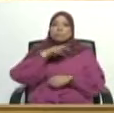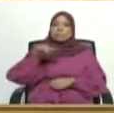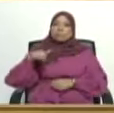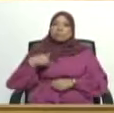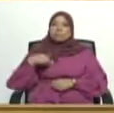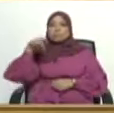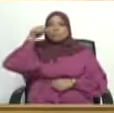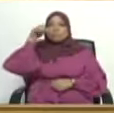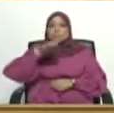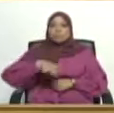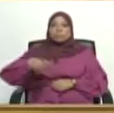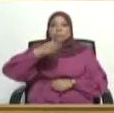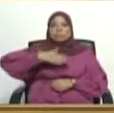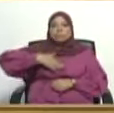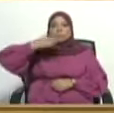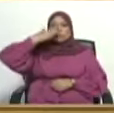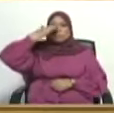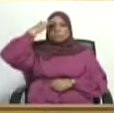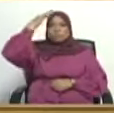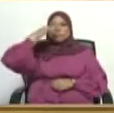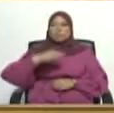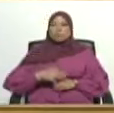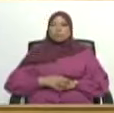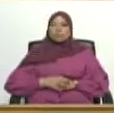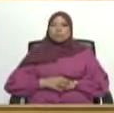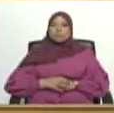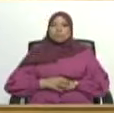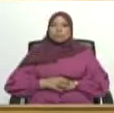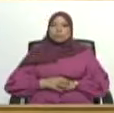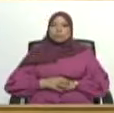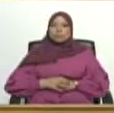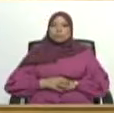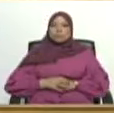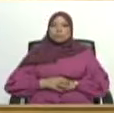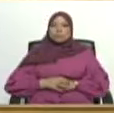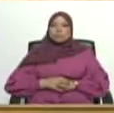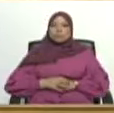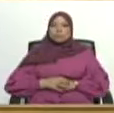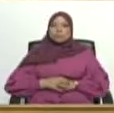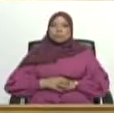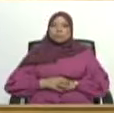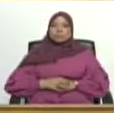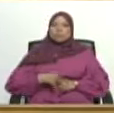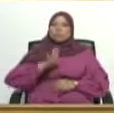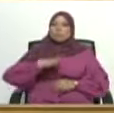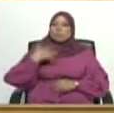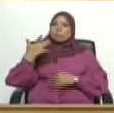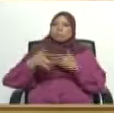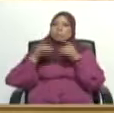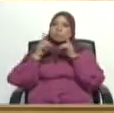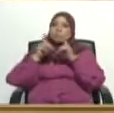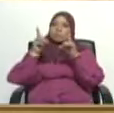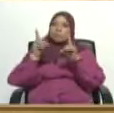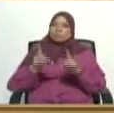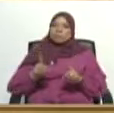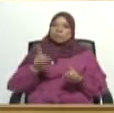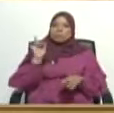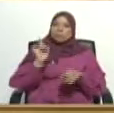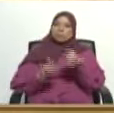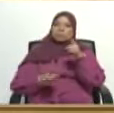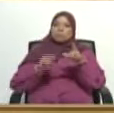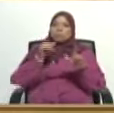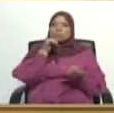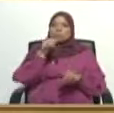El pueblo árabe o el pueblo que vive en Palestina no puede ser, por definición,